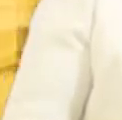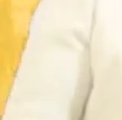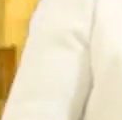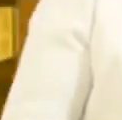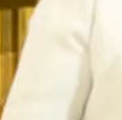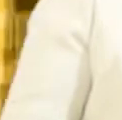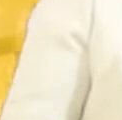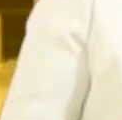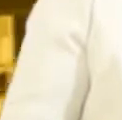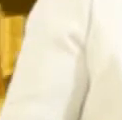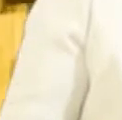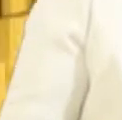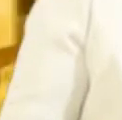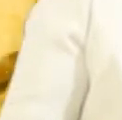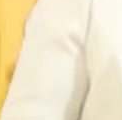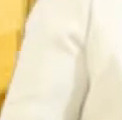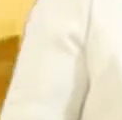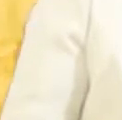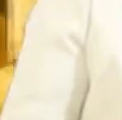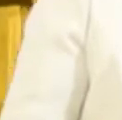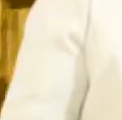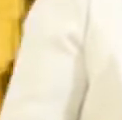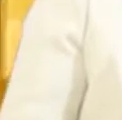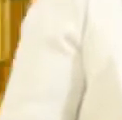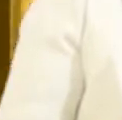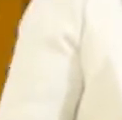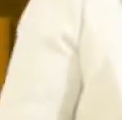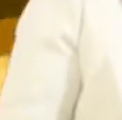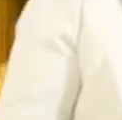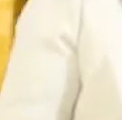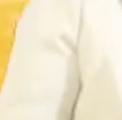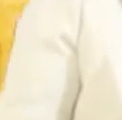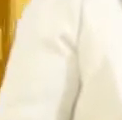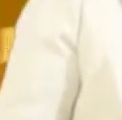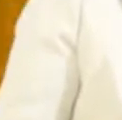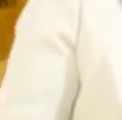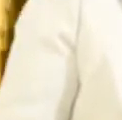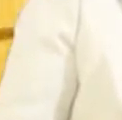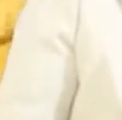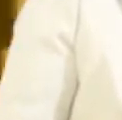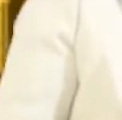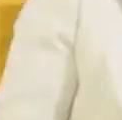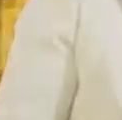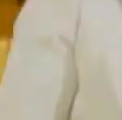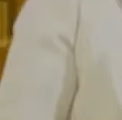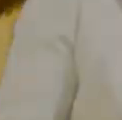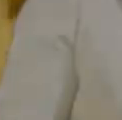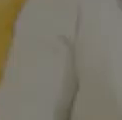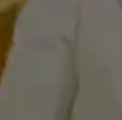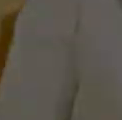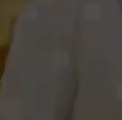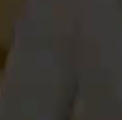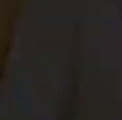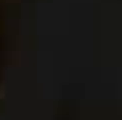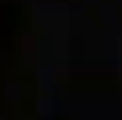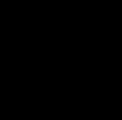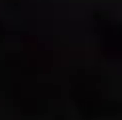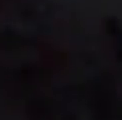esta es la información que se ha generado en el municipio de los cabos solo con amparo hernández la voz de los cabos